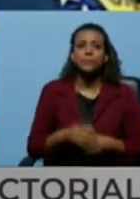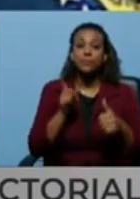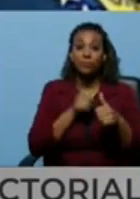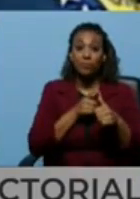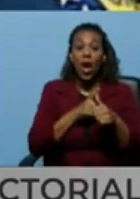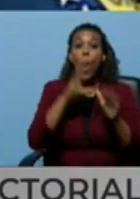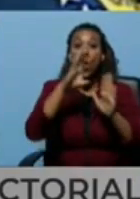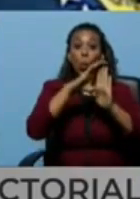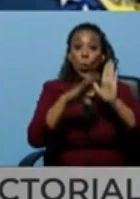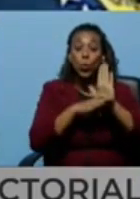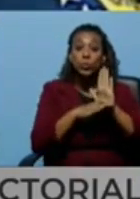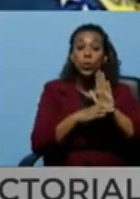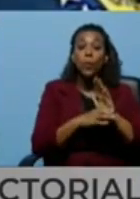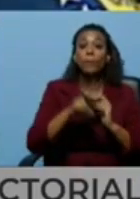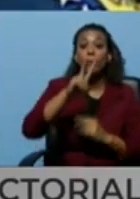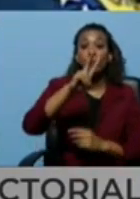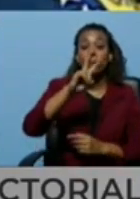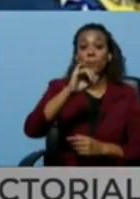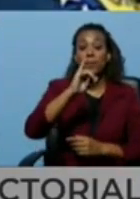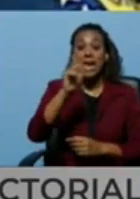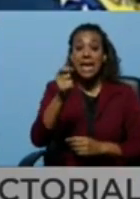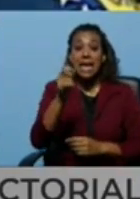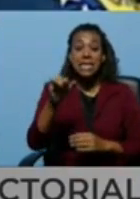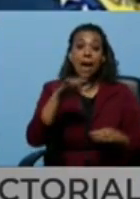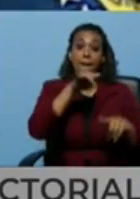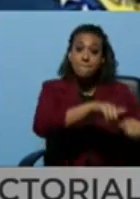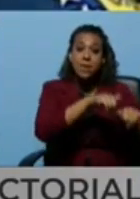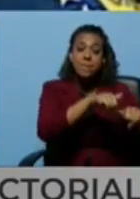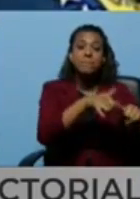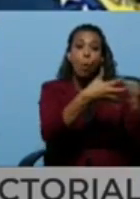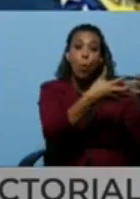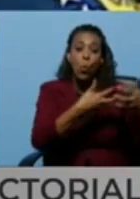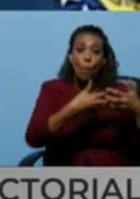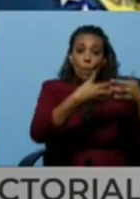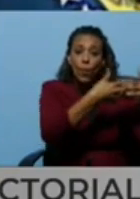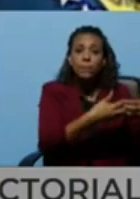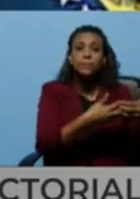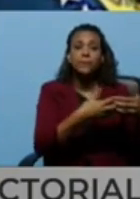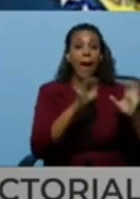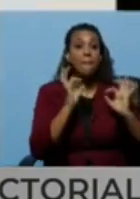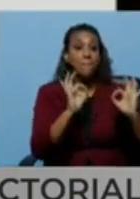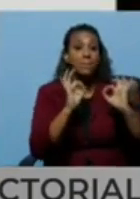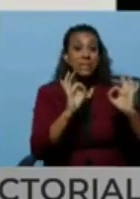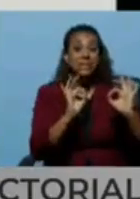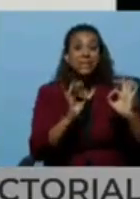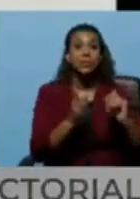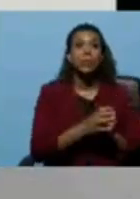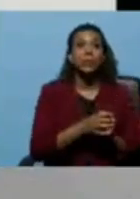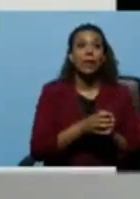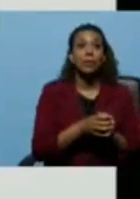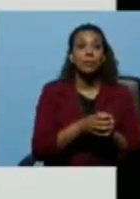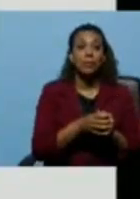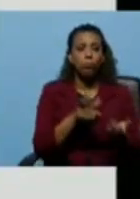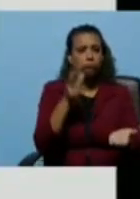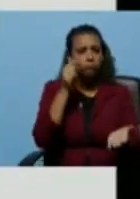Hizo el curso en Virginia como parte del grupo número 4 con la especialidad de